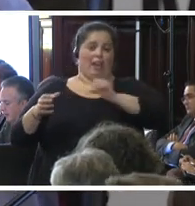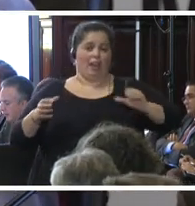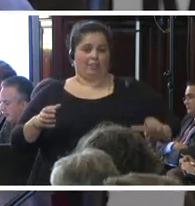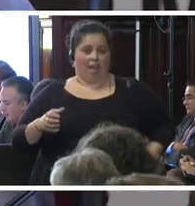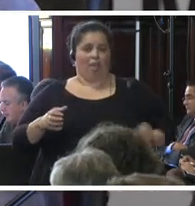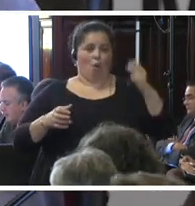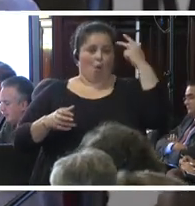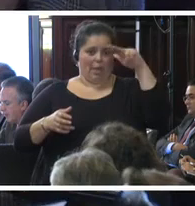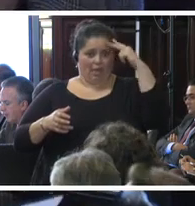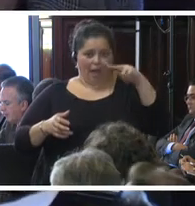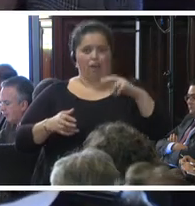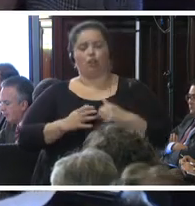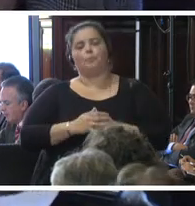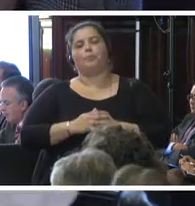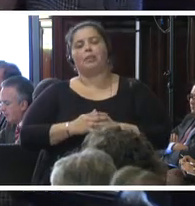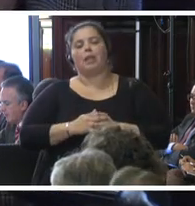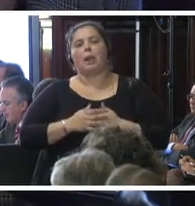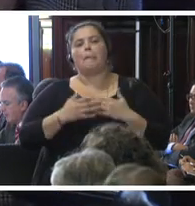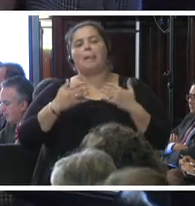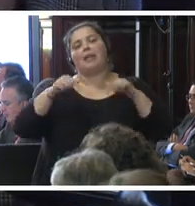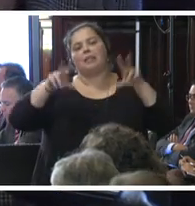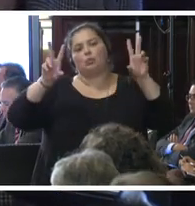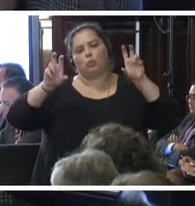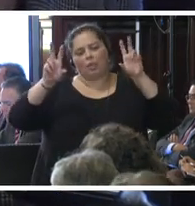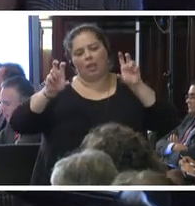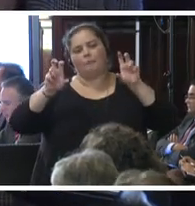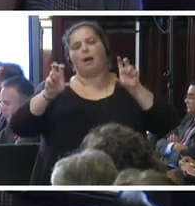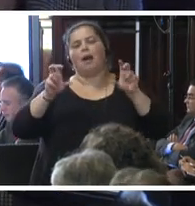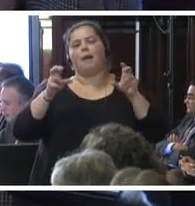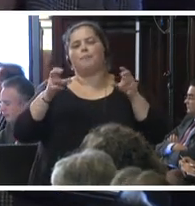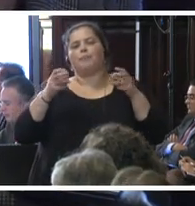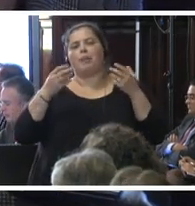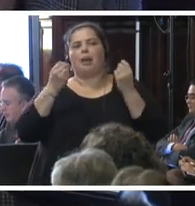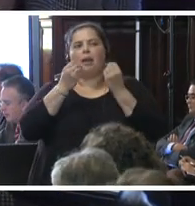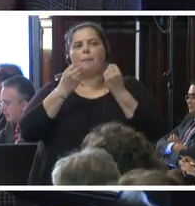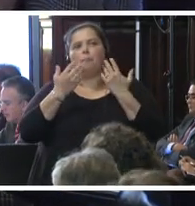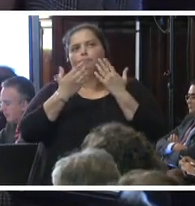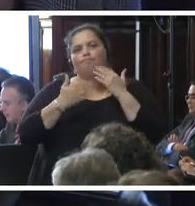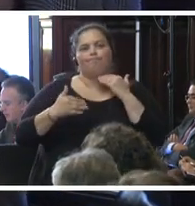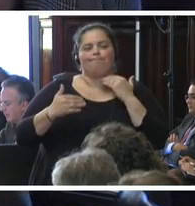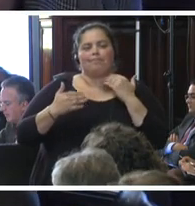mexicano. Es un tema también de una altísima